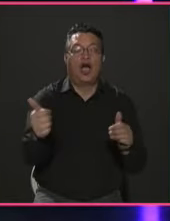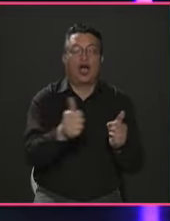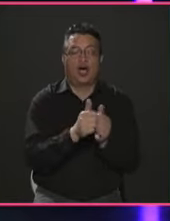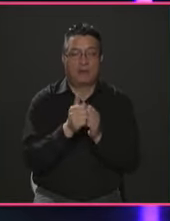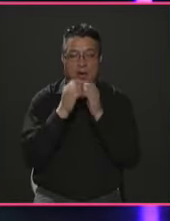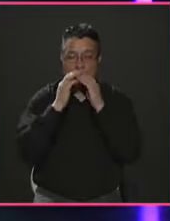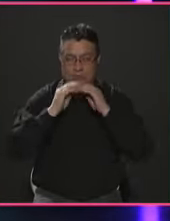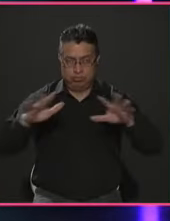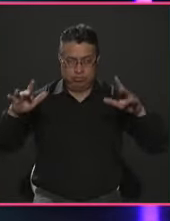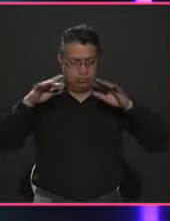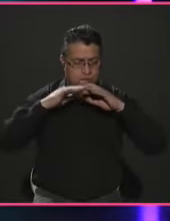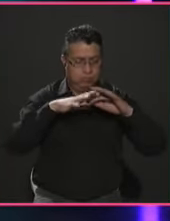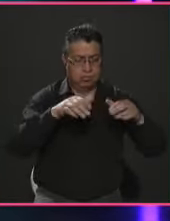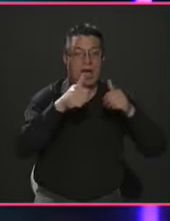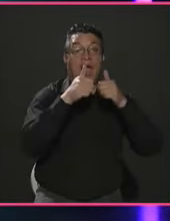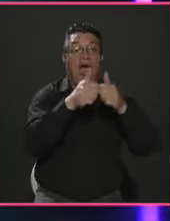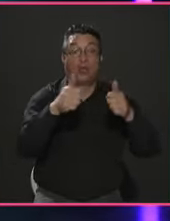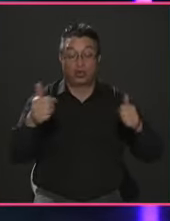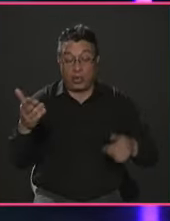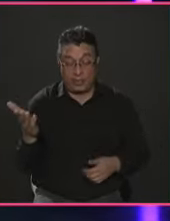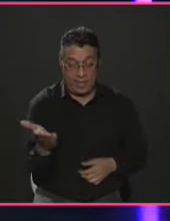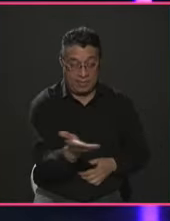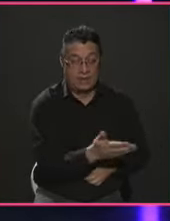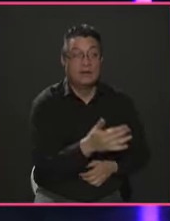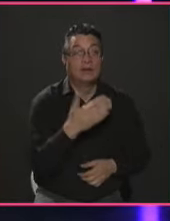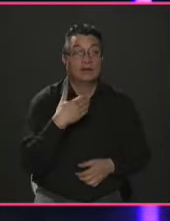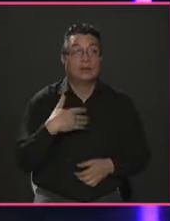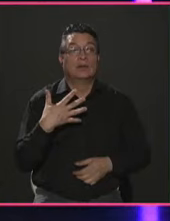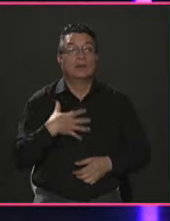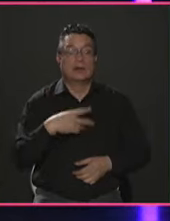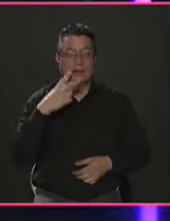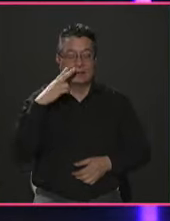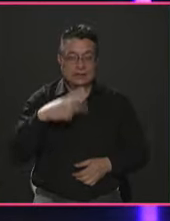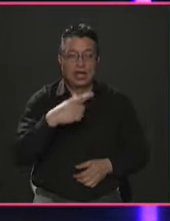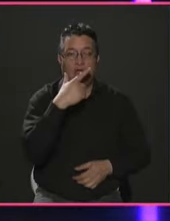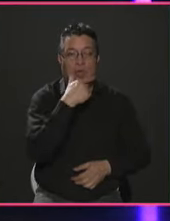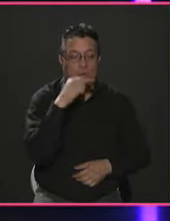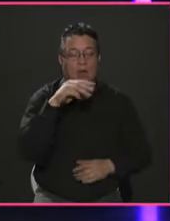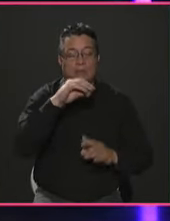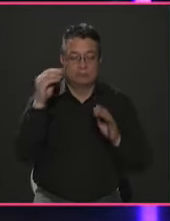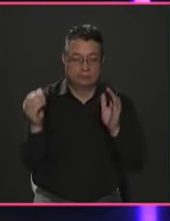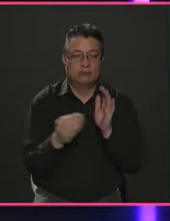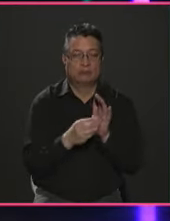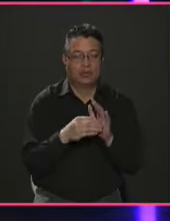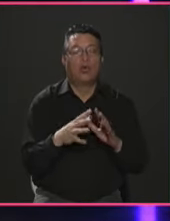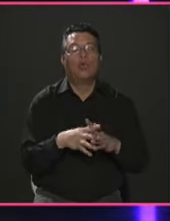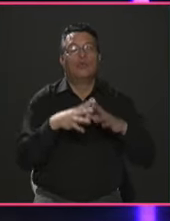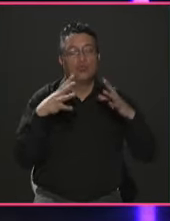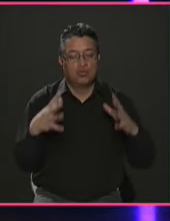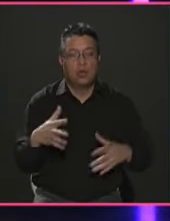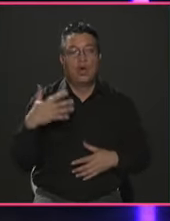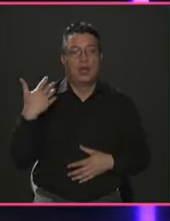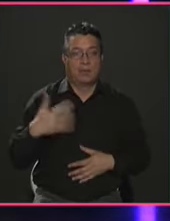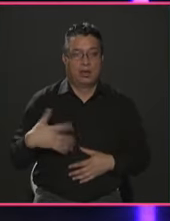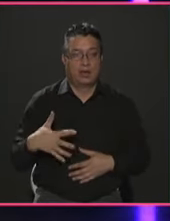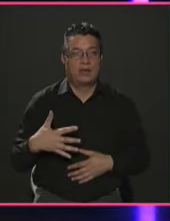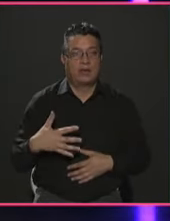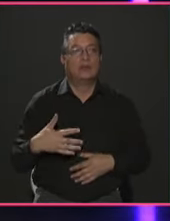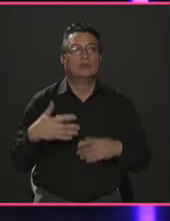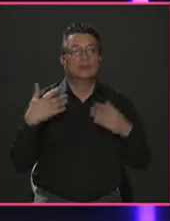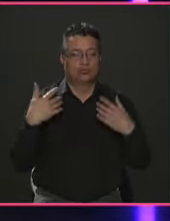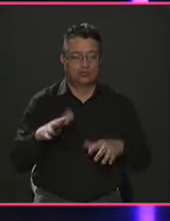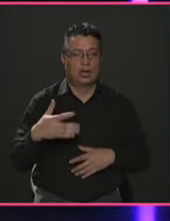divulgadores a las autoridades y creemos Sin lugar a duda que hoy día estamos marcando un hito muy relevante han